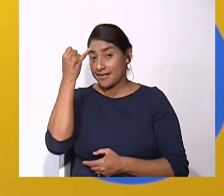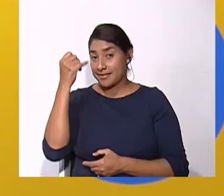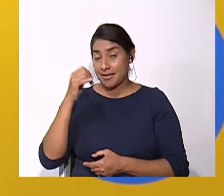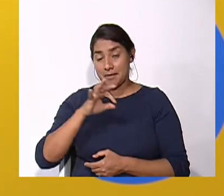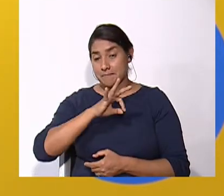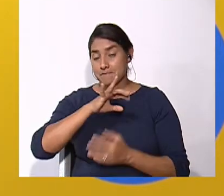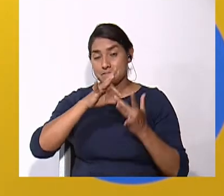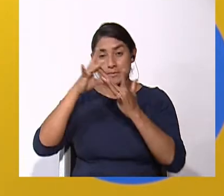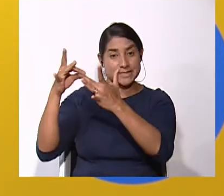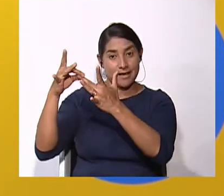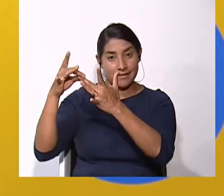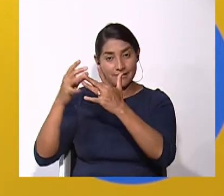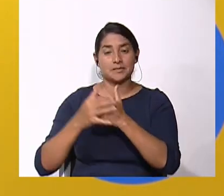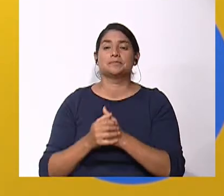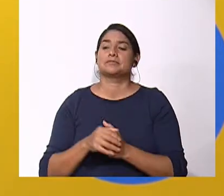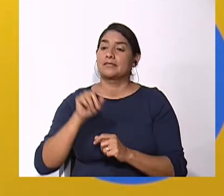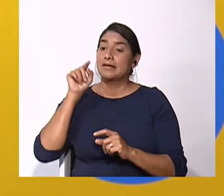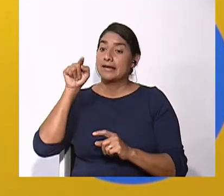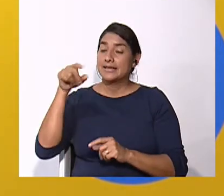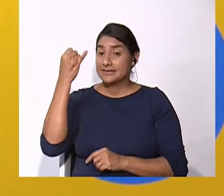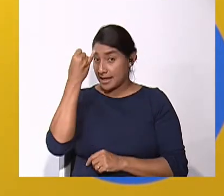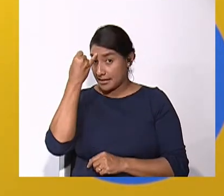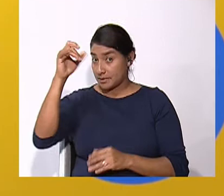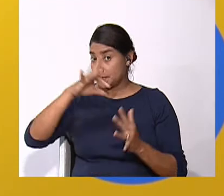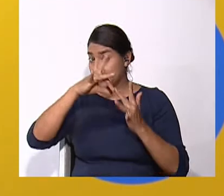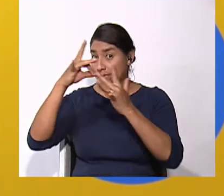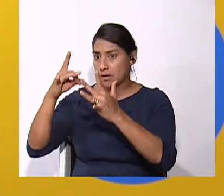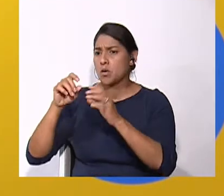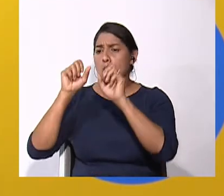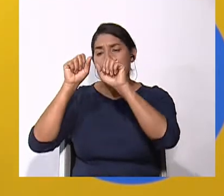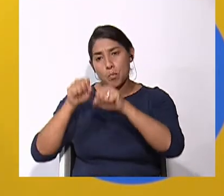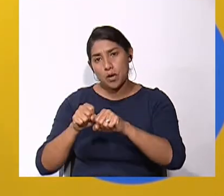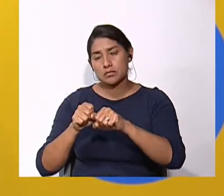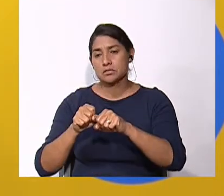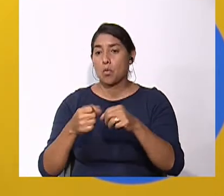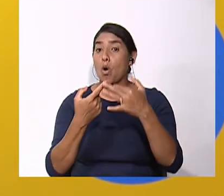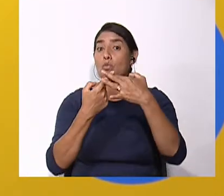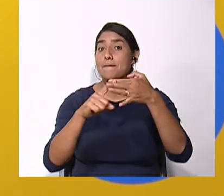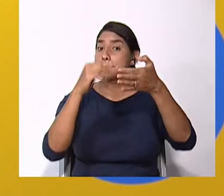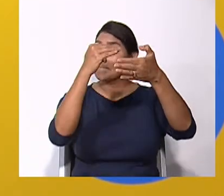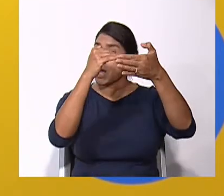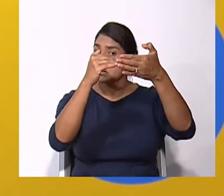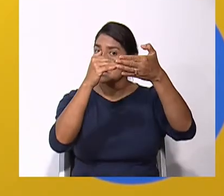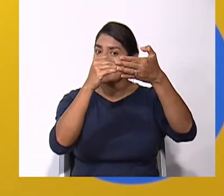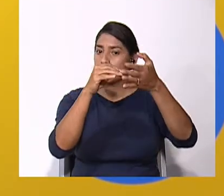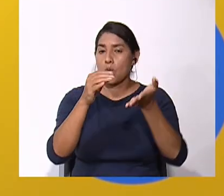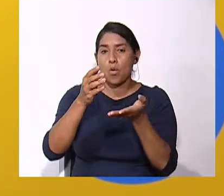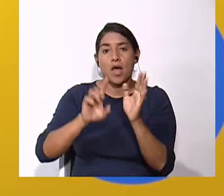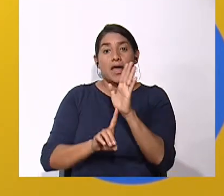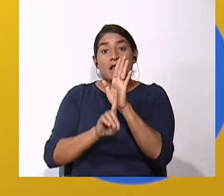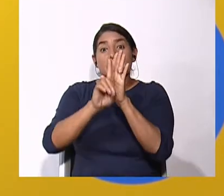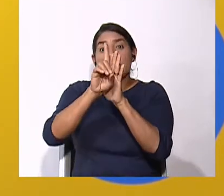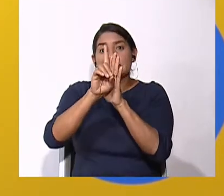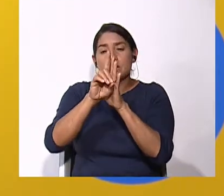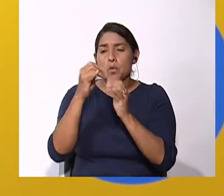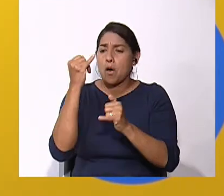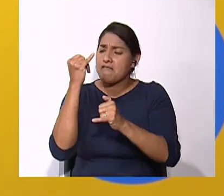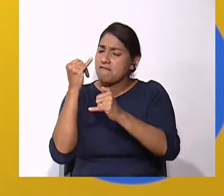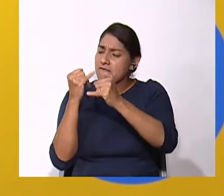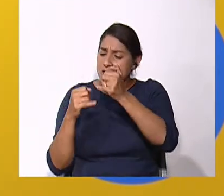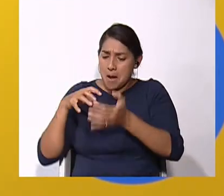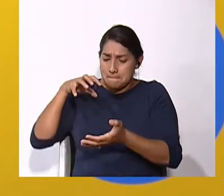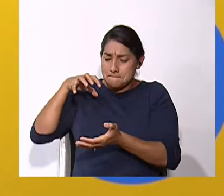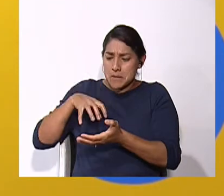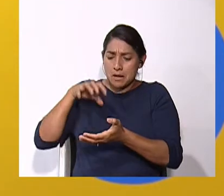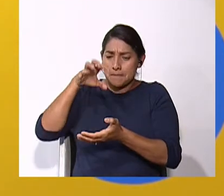fundamental. Bueno, y esa idea fundamental puede estar al inicio, en el desarrollo o en el cierre del